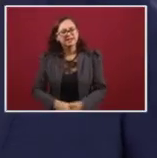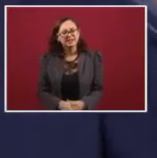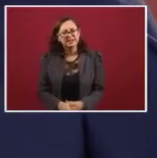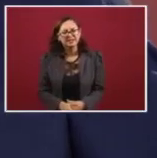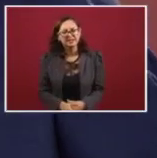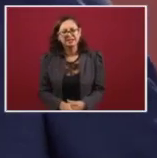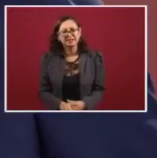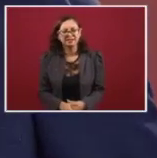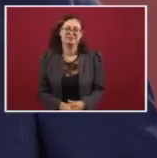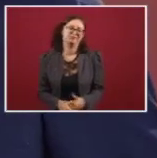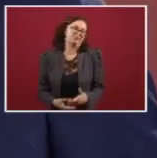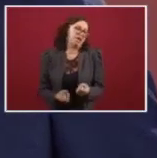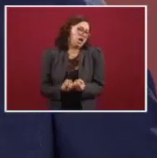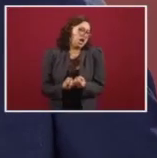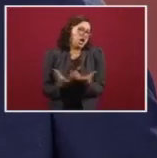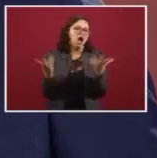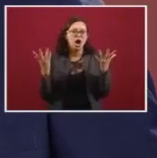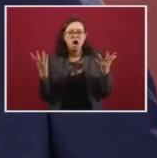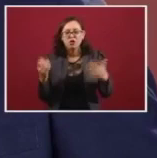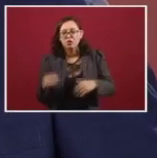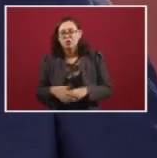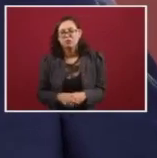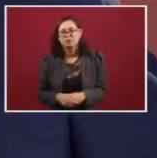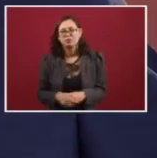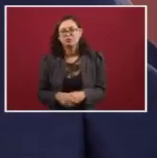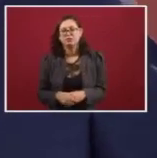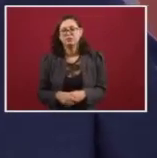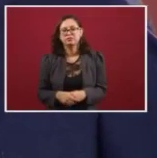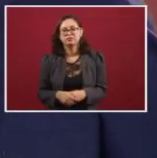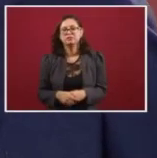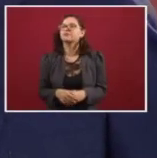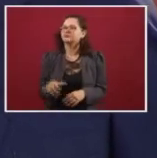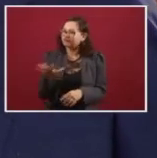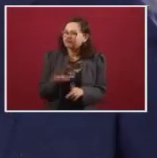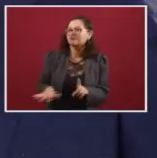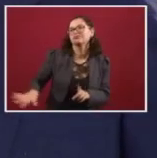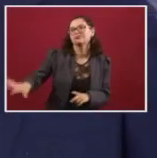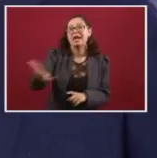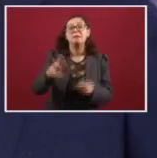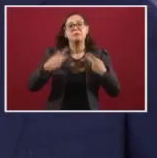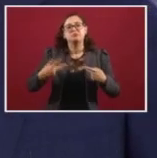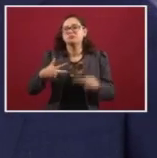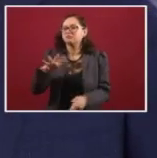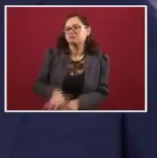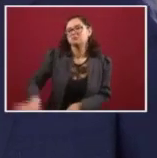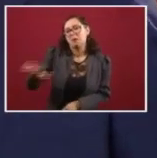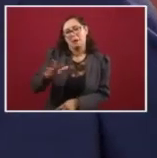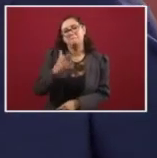Entonces, claro que están mejorando las cosas.